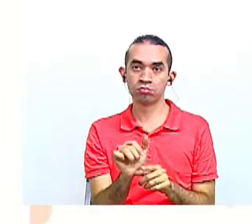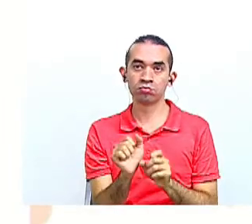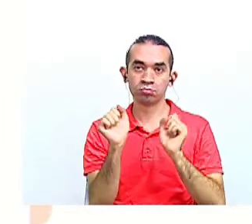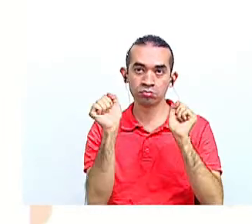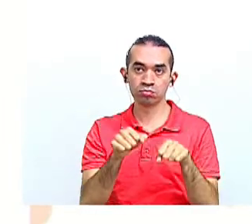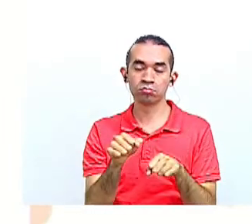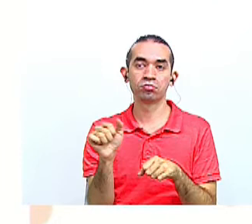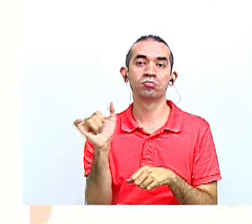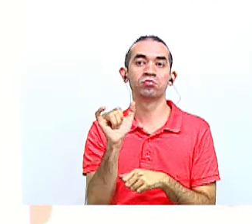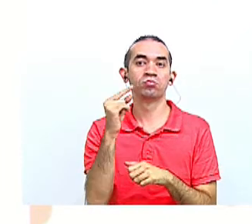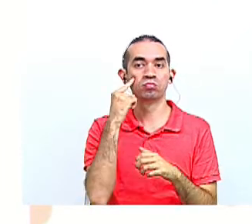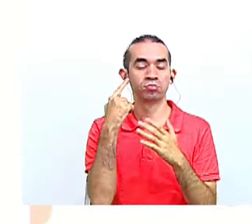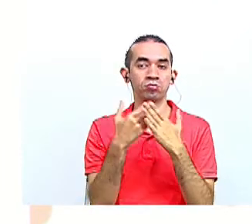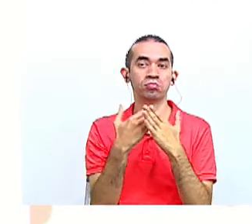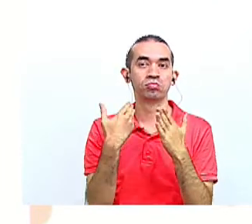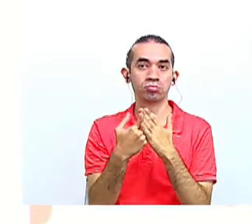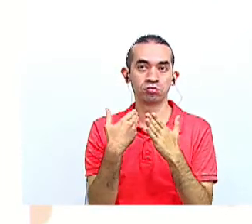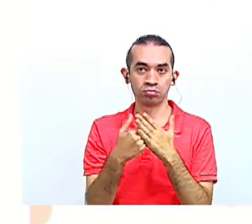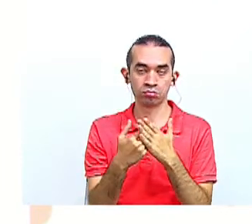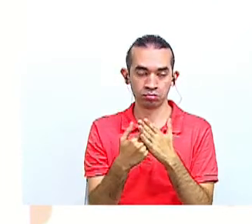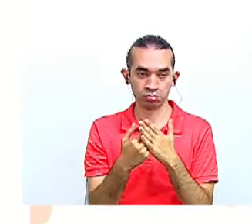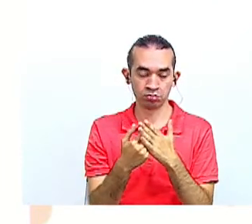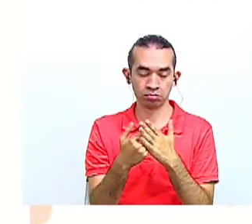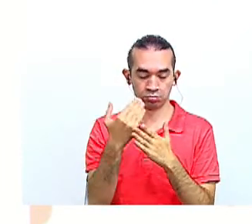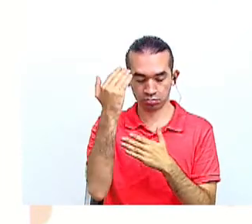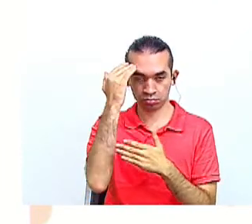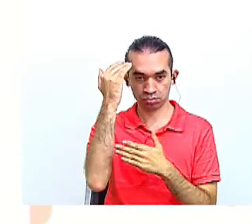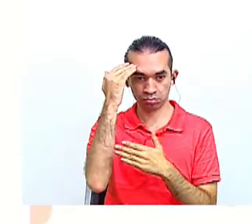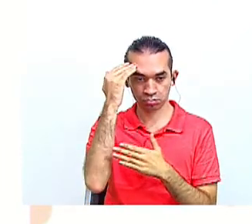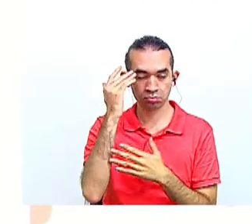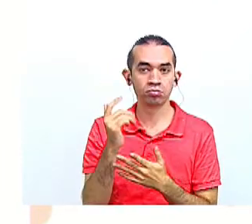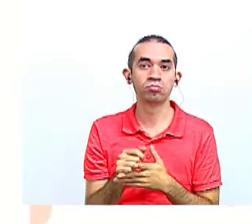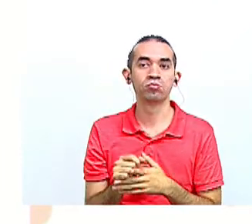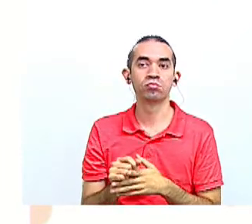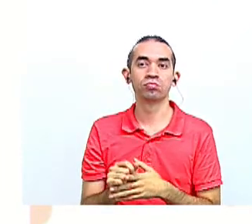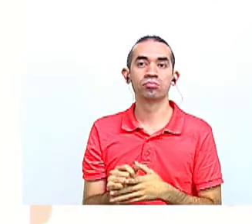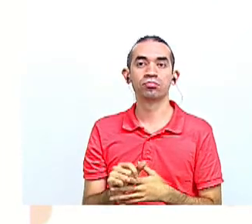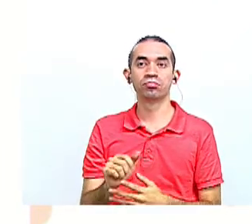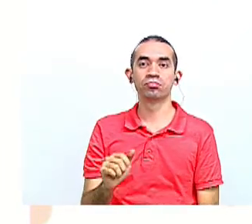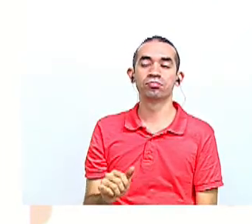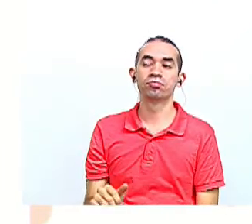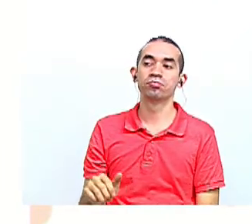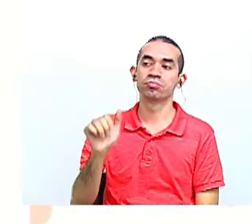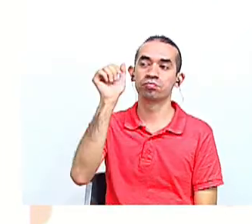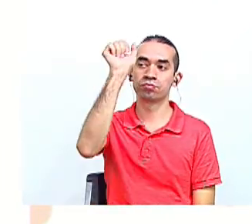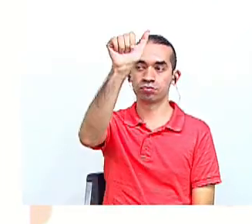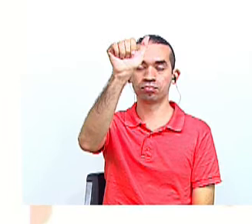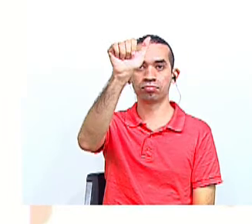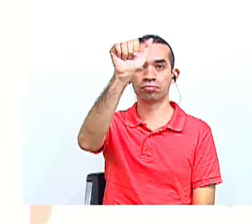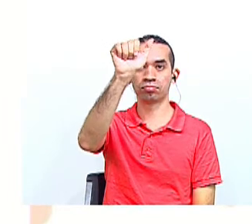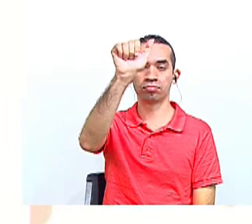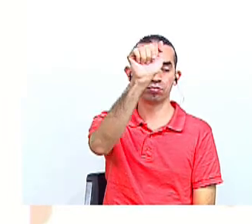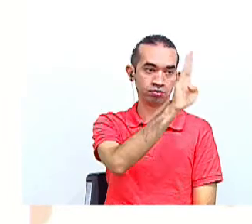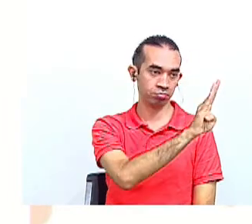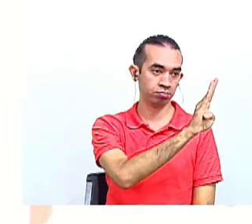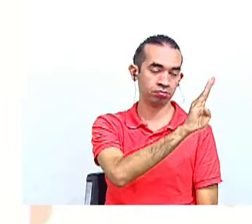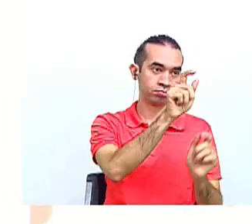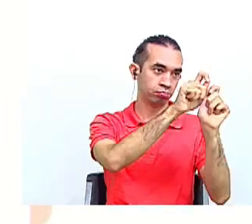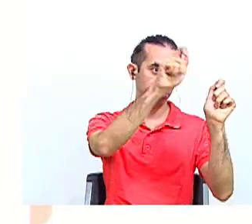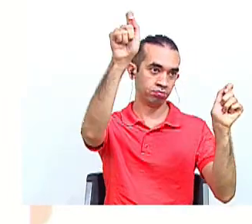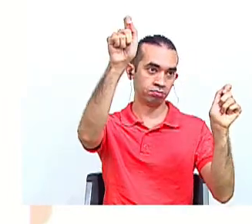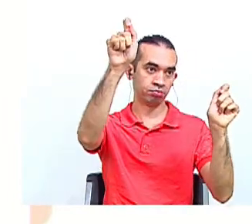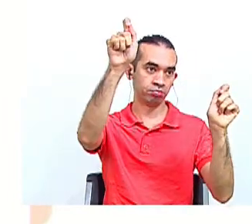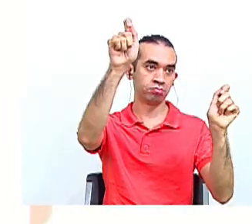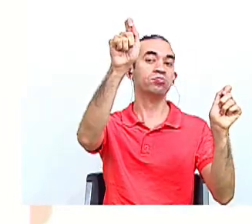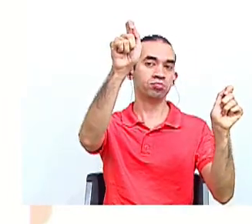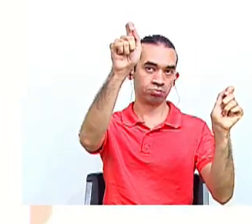podemos comprobar que la medida del segmento AB es congruente con la